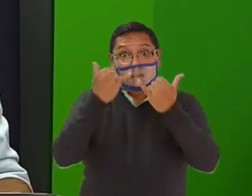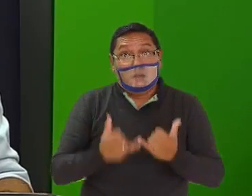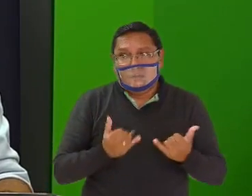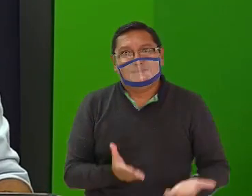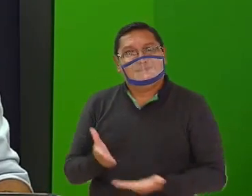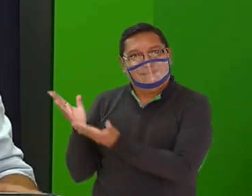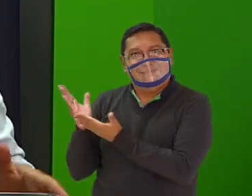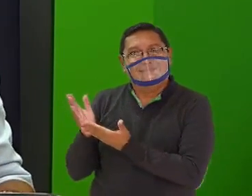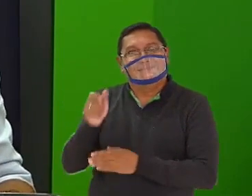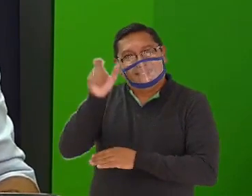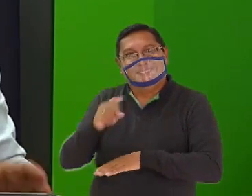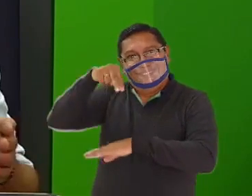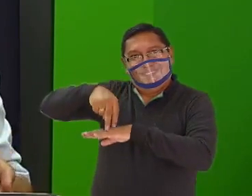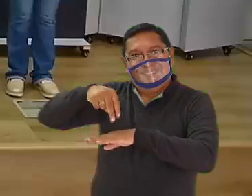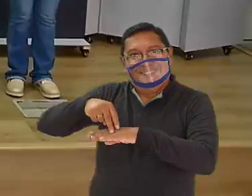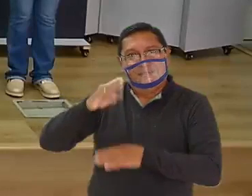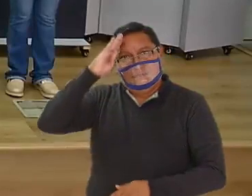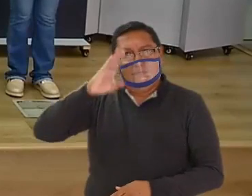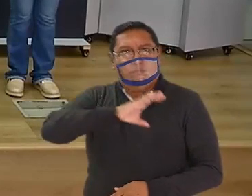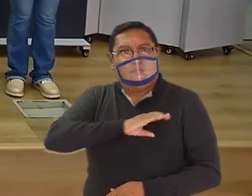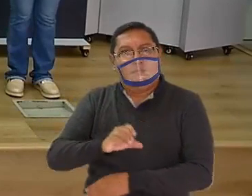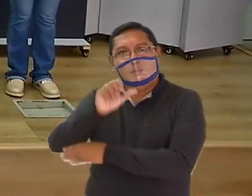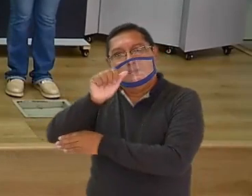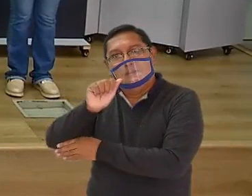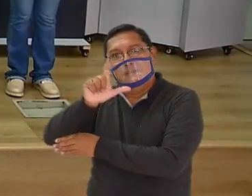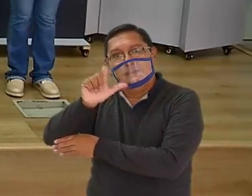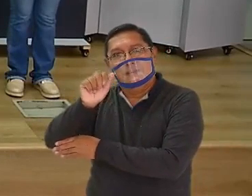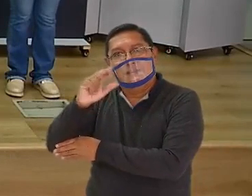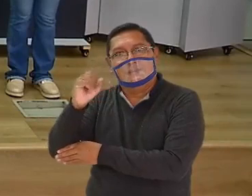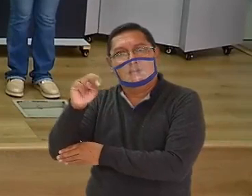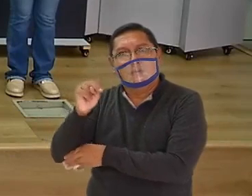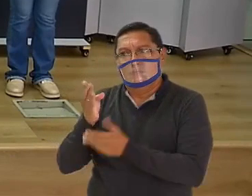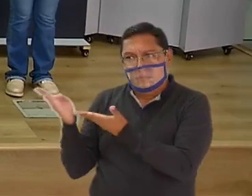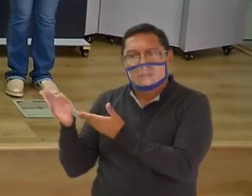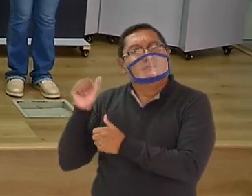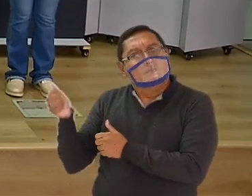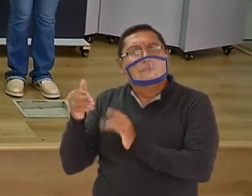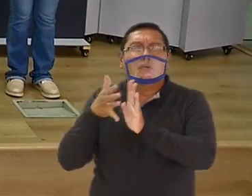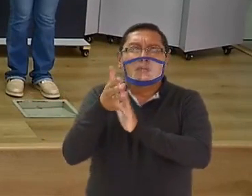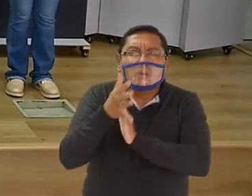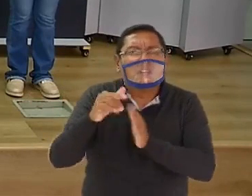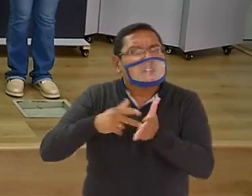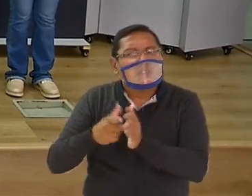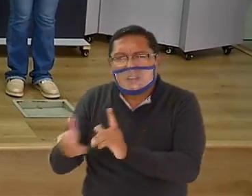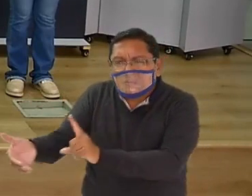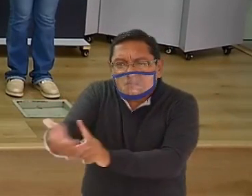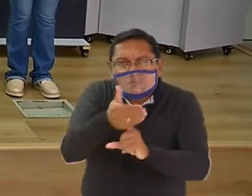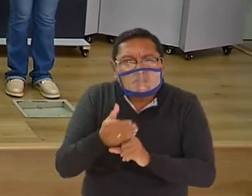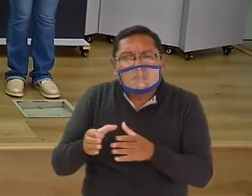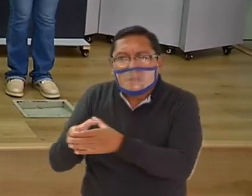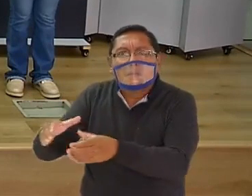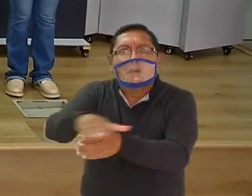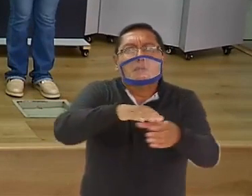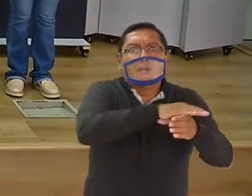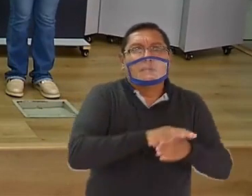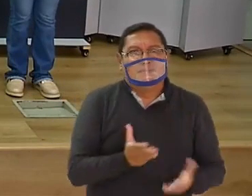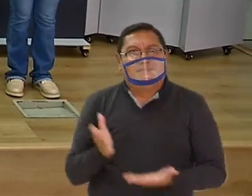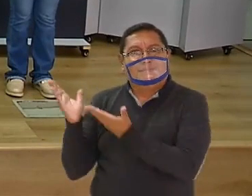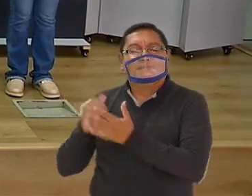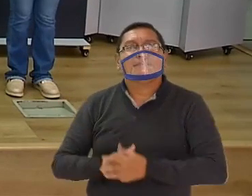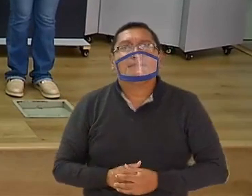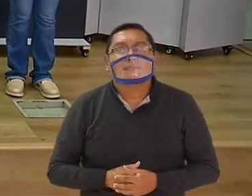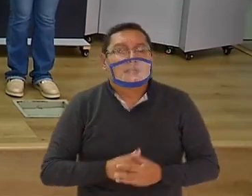palabra al general Alarcón para que nos contara cómo han funcionado los cercos en los diferentes puntos de Barranquilla. Gracias, señor